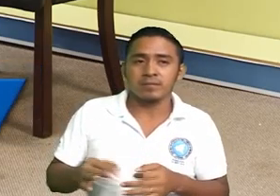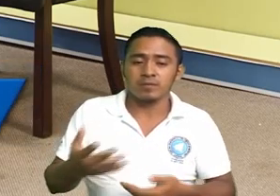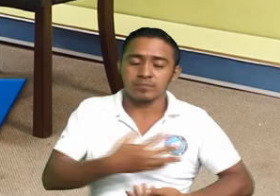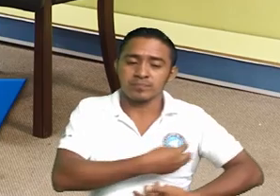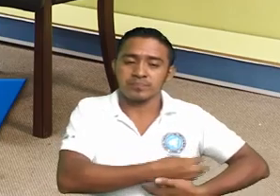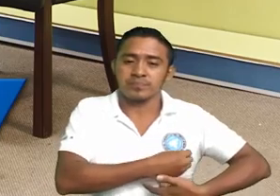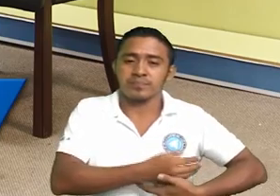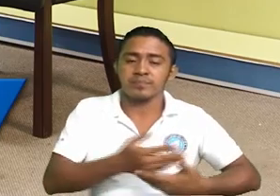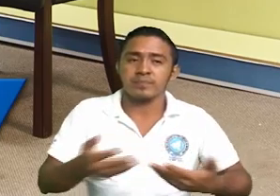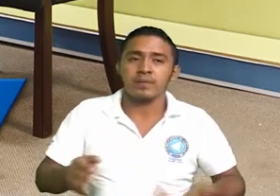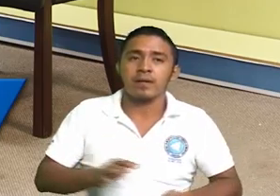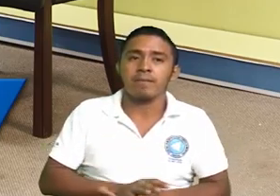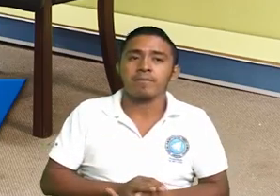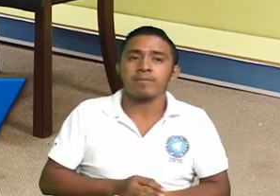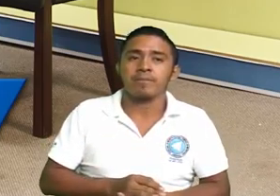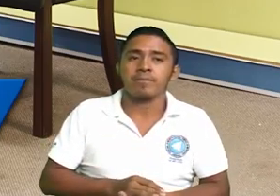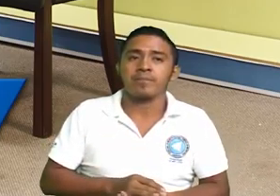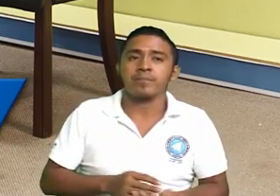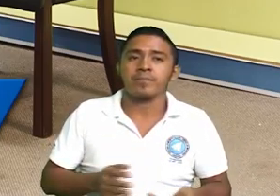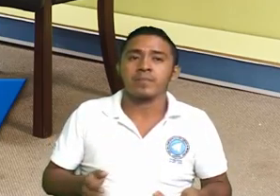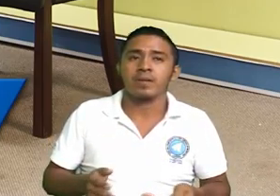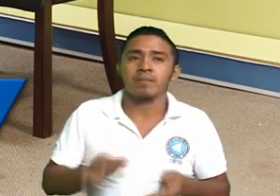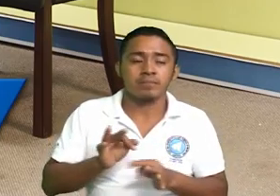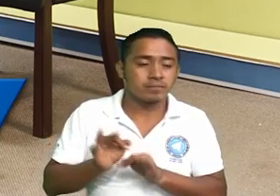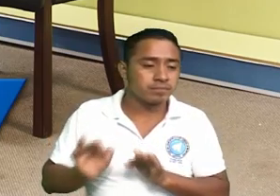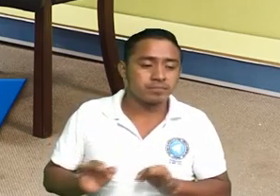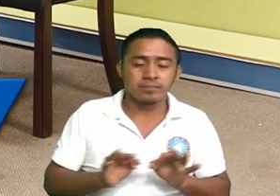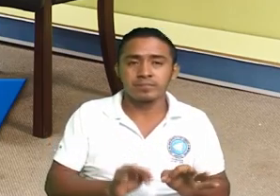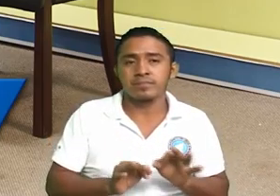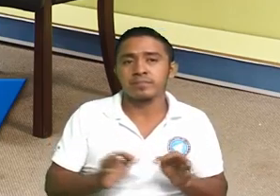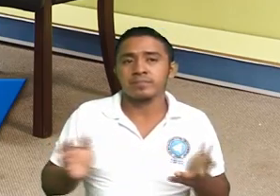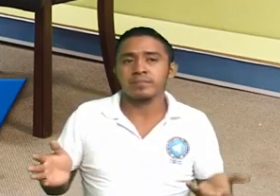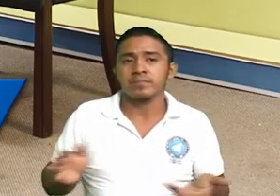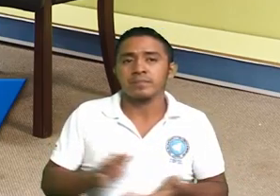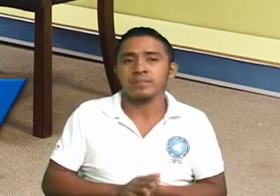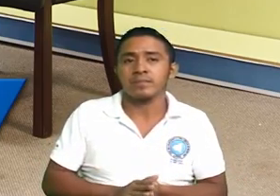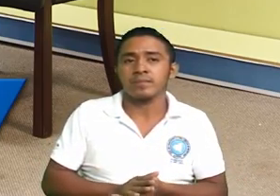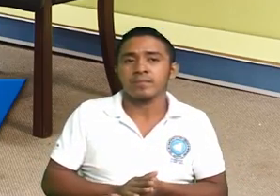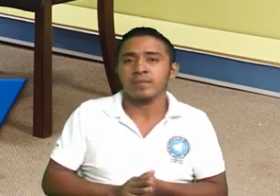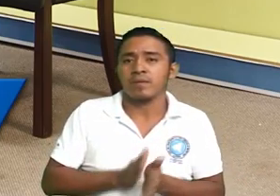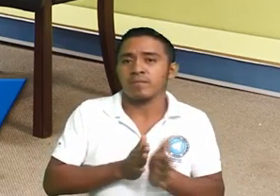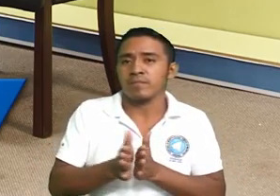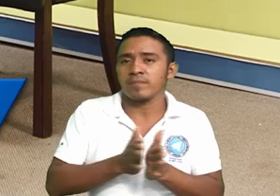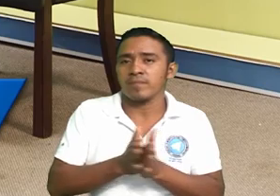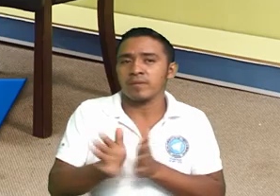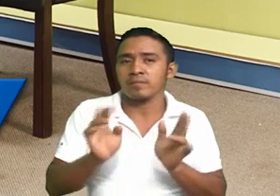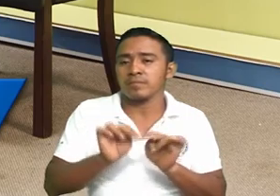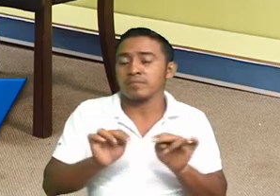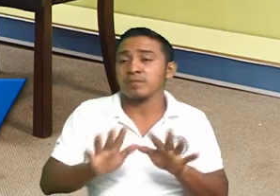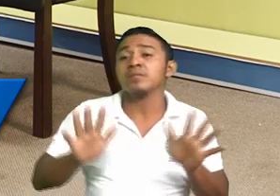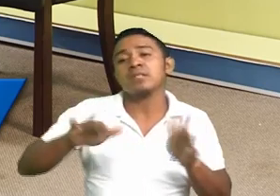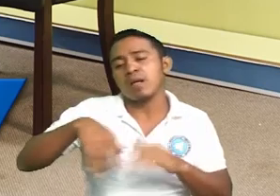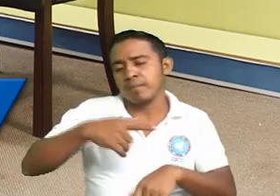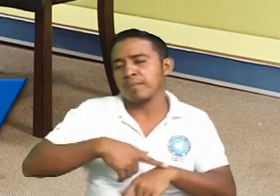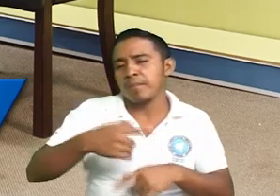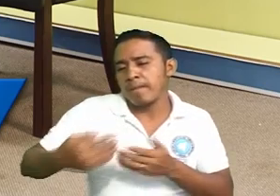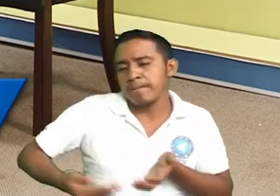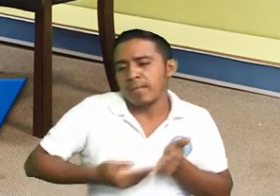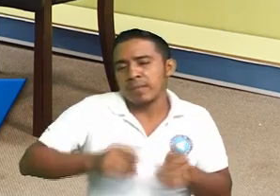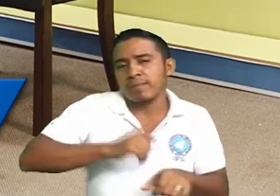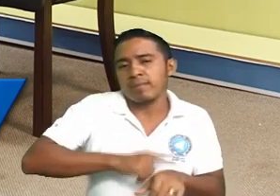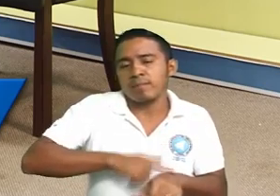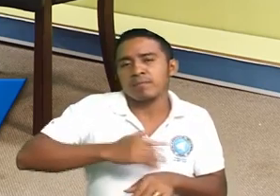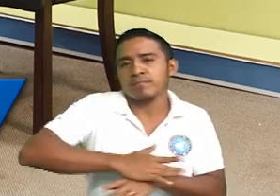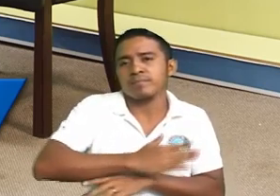niñas, y que obviamente pues estos consejos le van a servir claro que de sí. mucha utilidad para que el niño se mantenga sano y que le estén